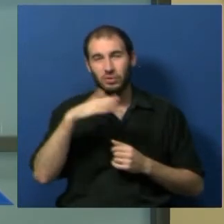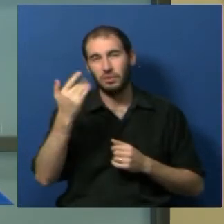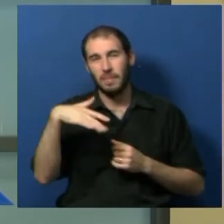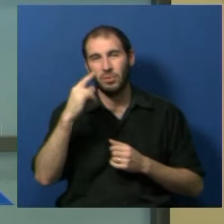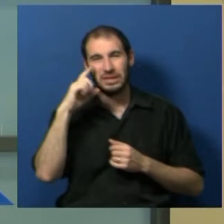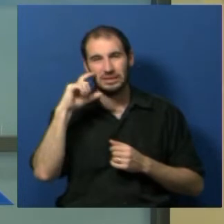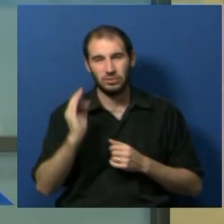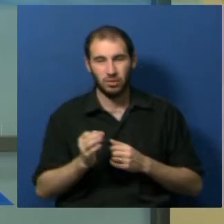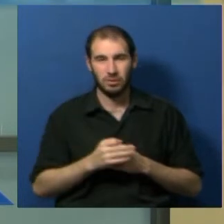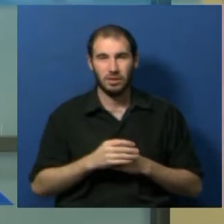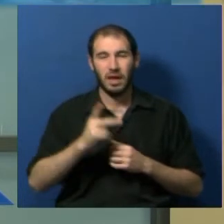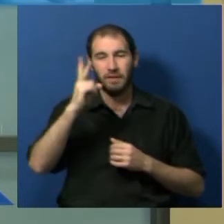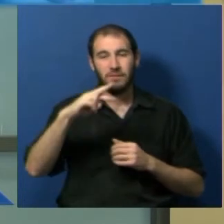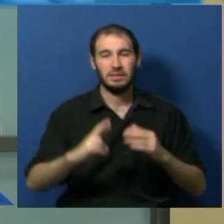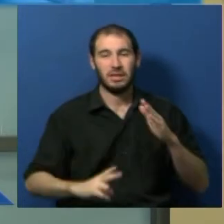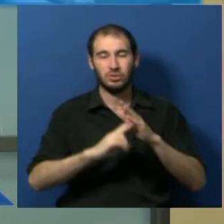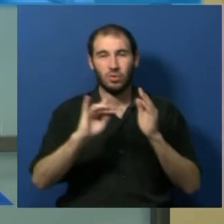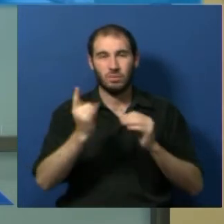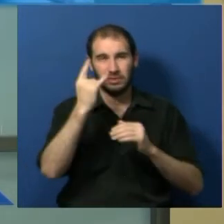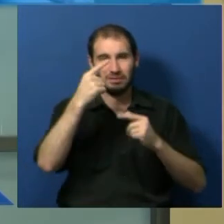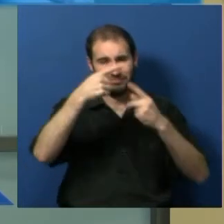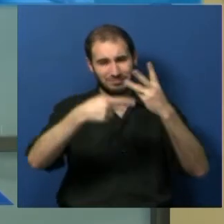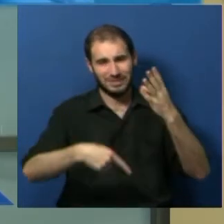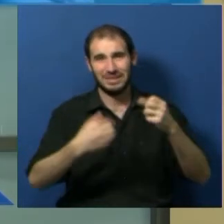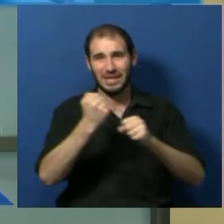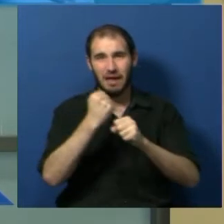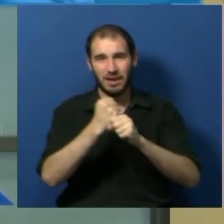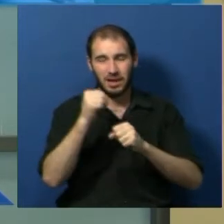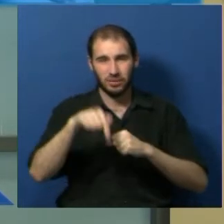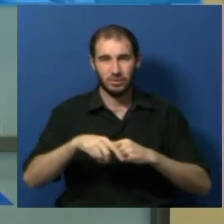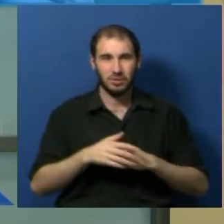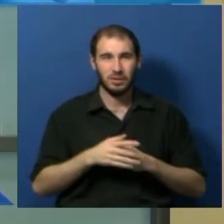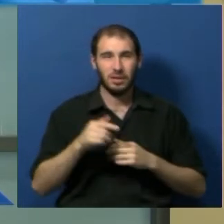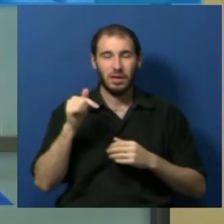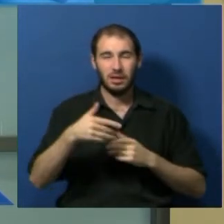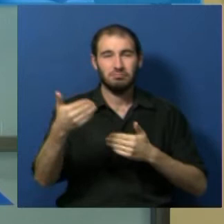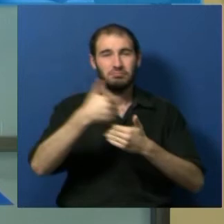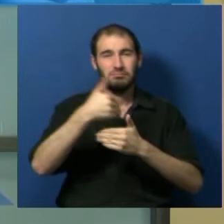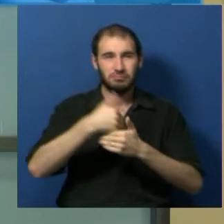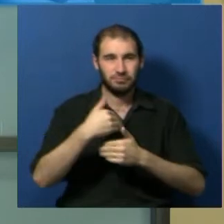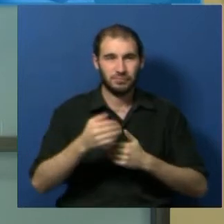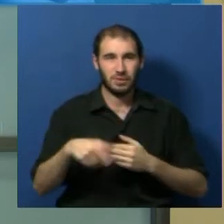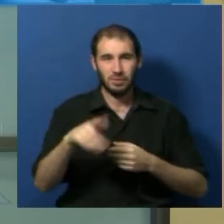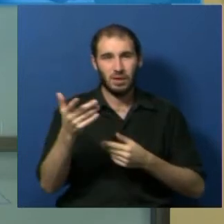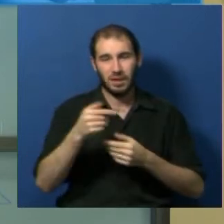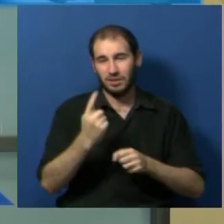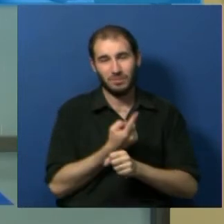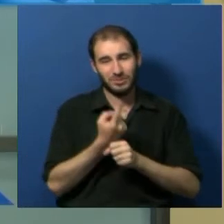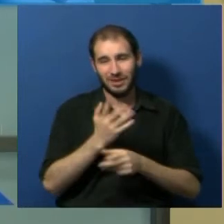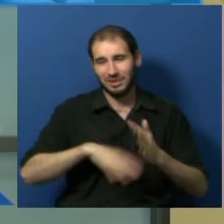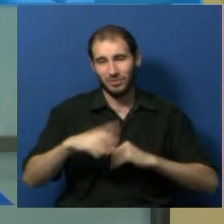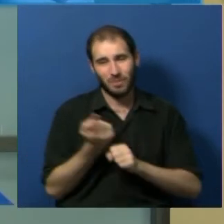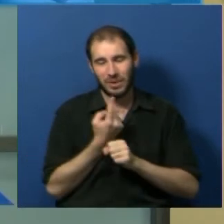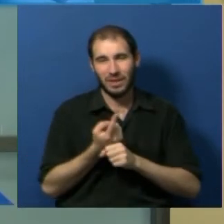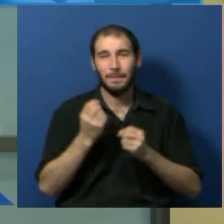González, uh-huh. al vicerrector de la universidad. Bueno, todo este trabajo, sin la participación de ellos, hubiese sido imposible hacerlo.